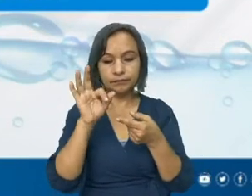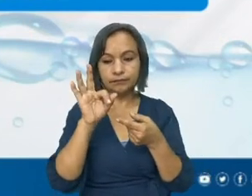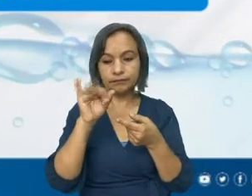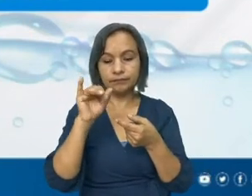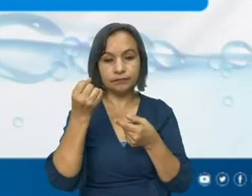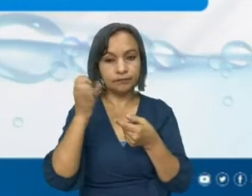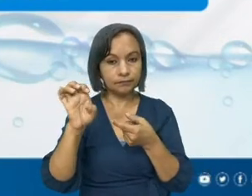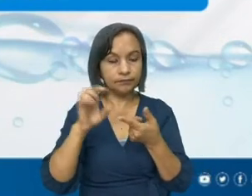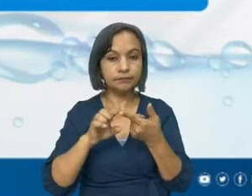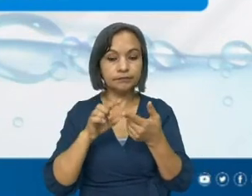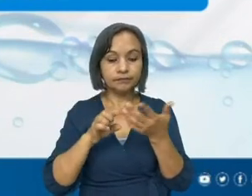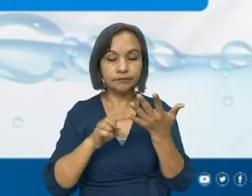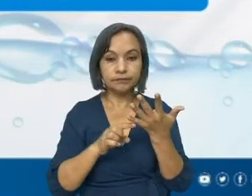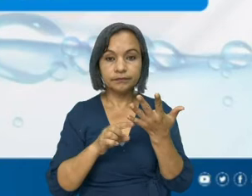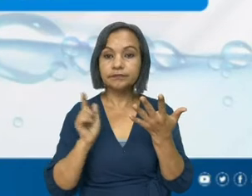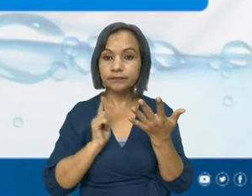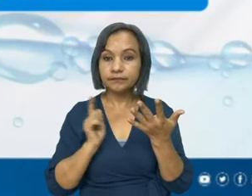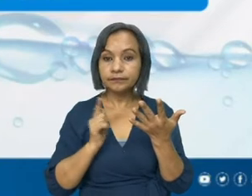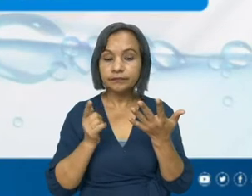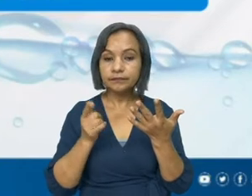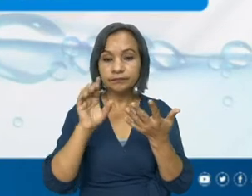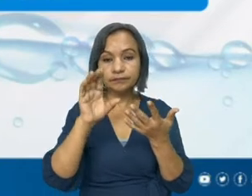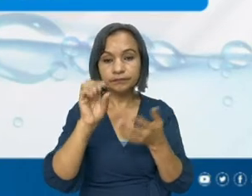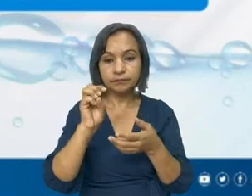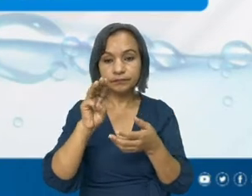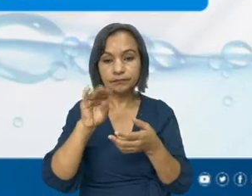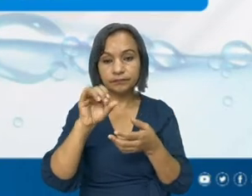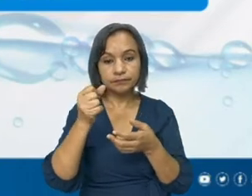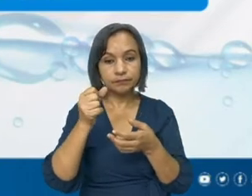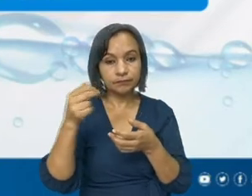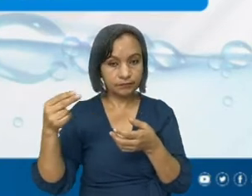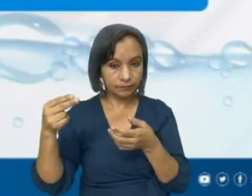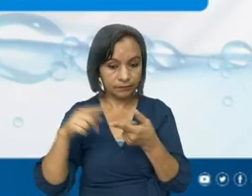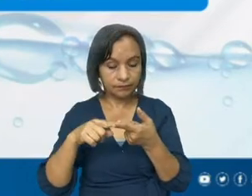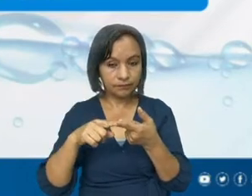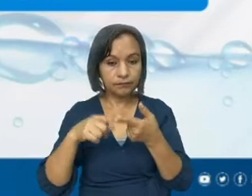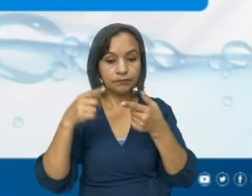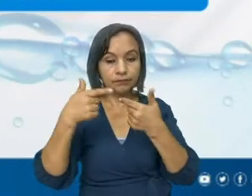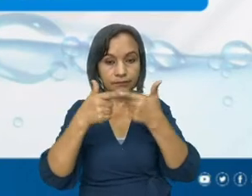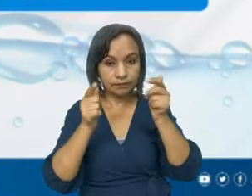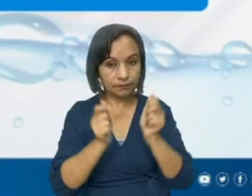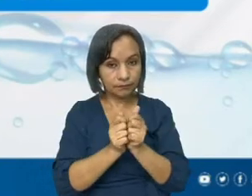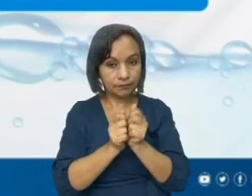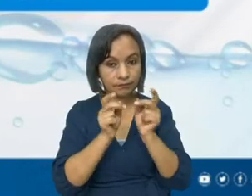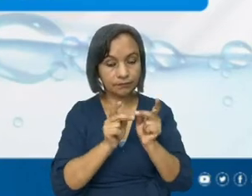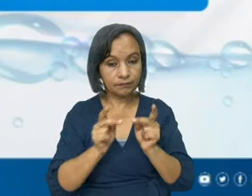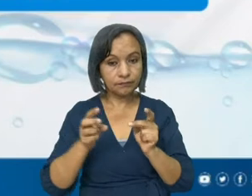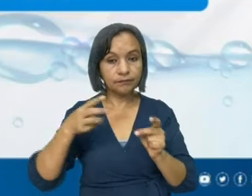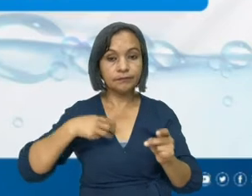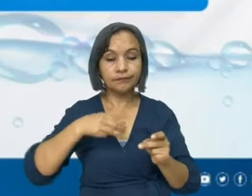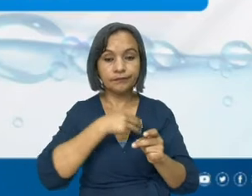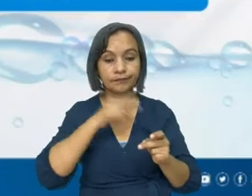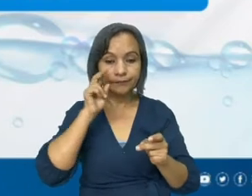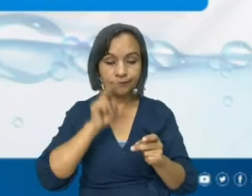una, tenemos la COMISACH, una instancia, una comisión donde ahí nos integramos y ahí vemos,